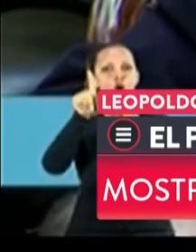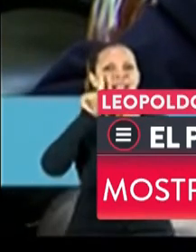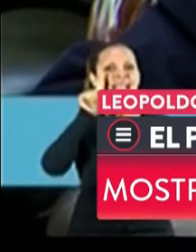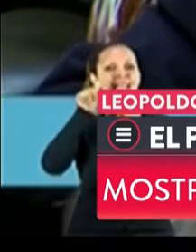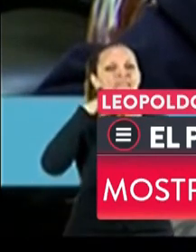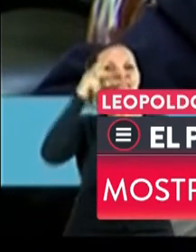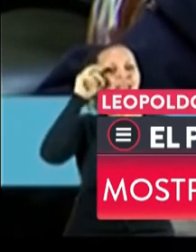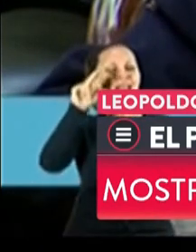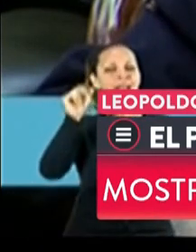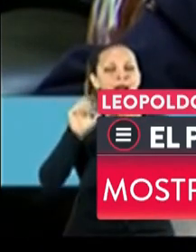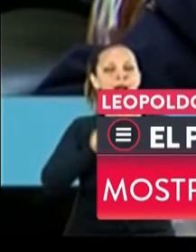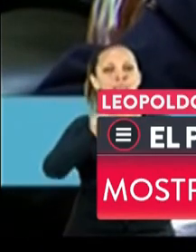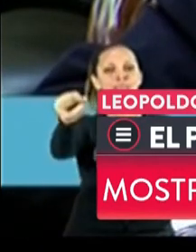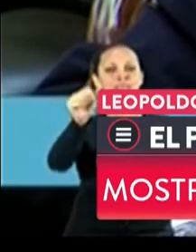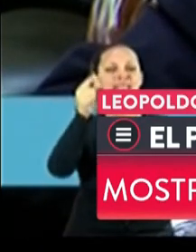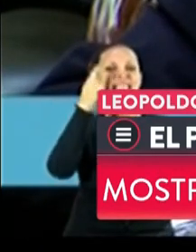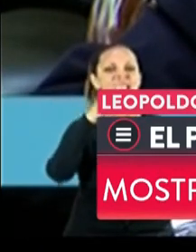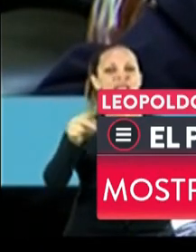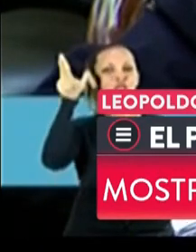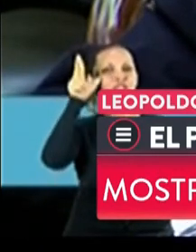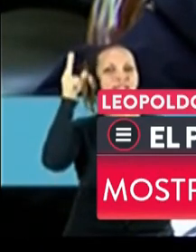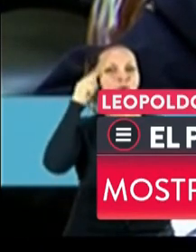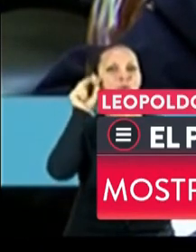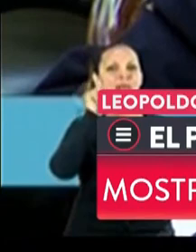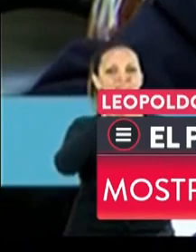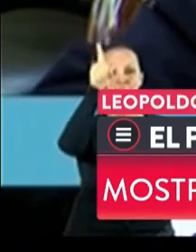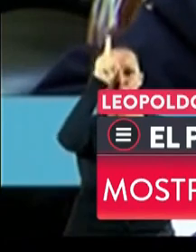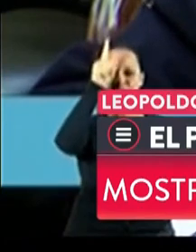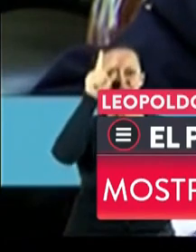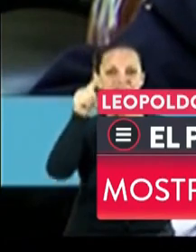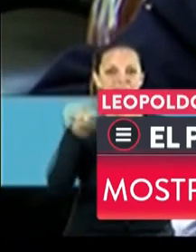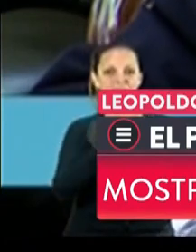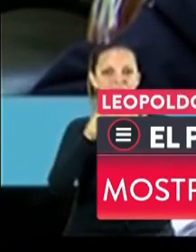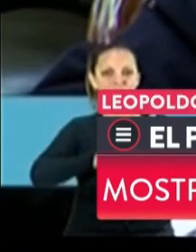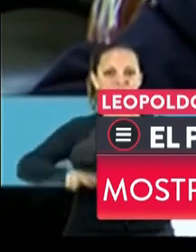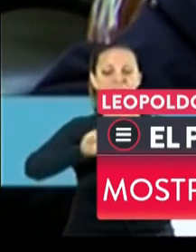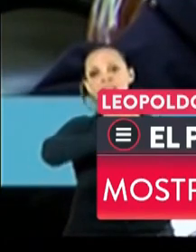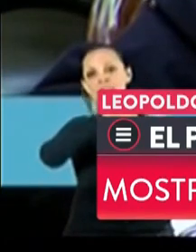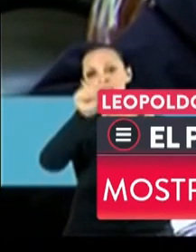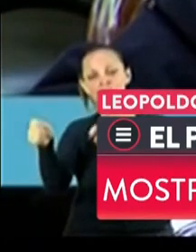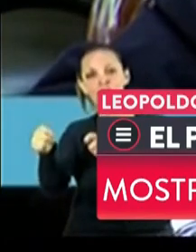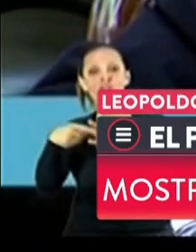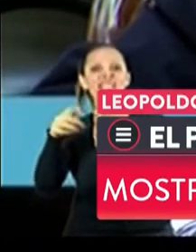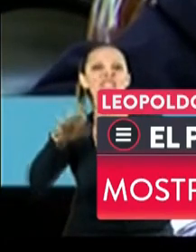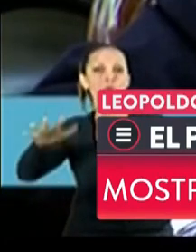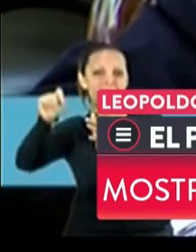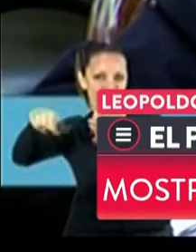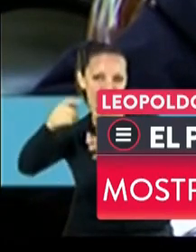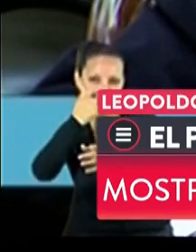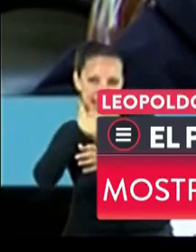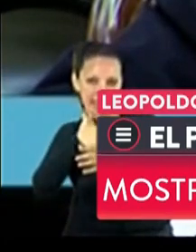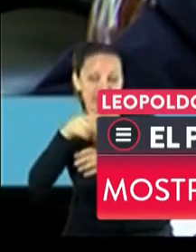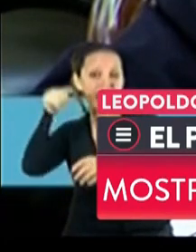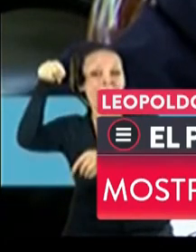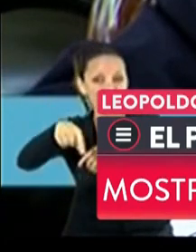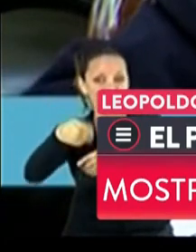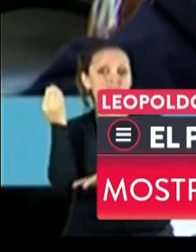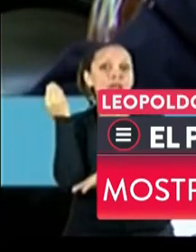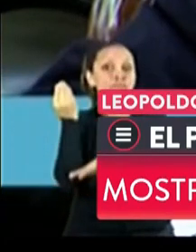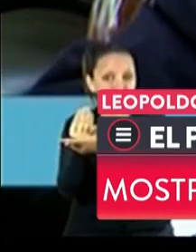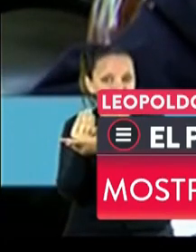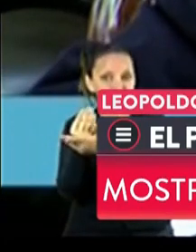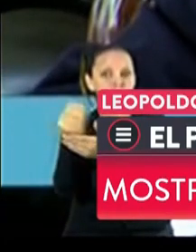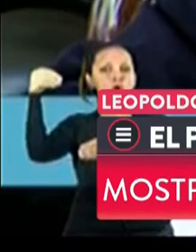Federal, traspasado a la Policía de la Ciudad, que actualmente presta servicio en los grupos civiles que salen a la calle